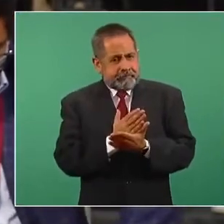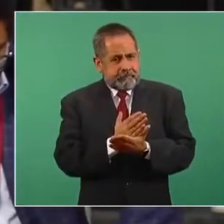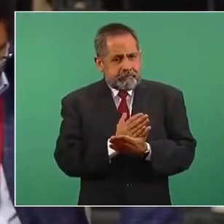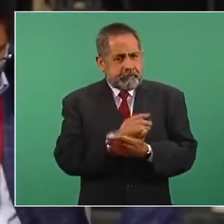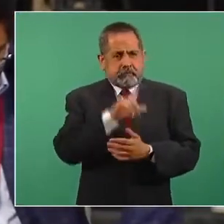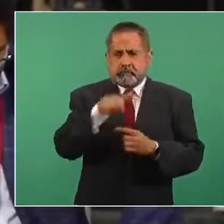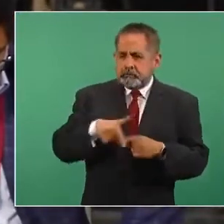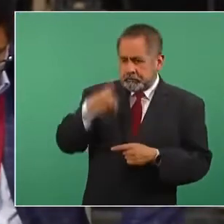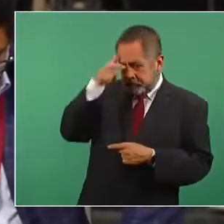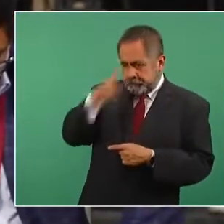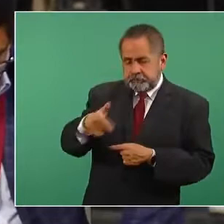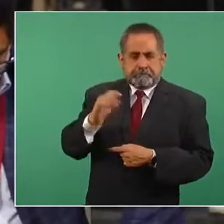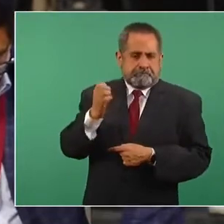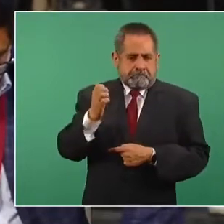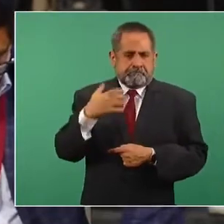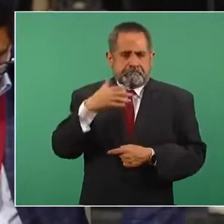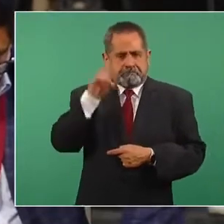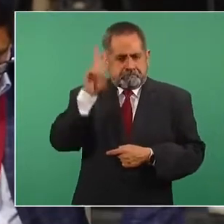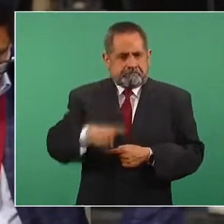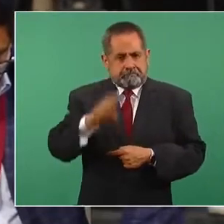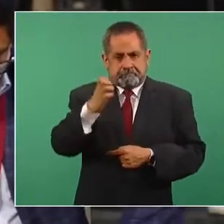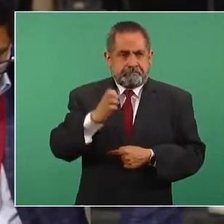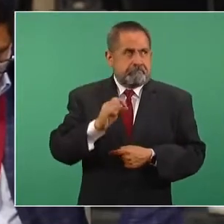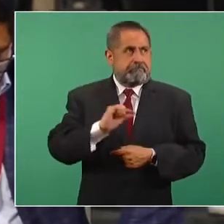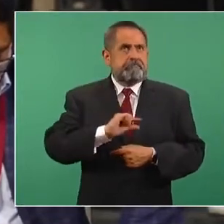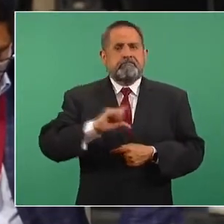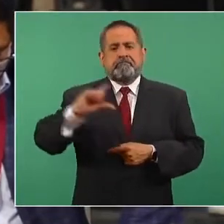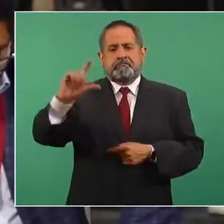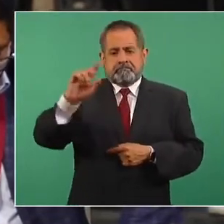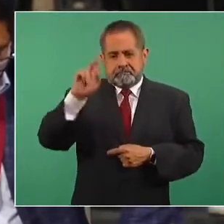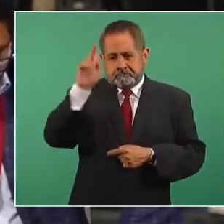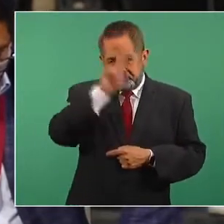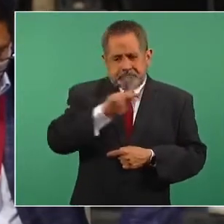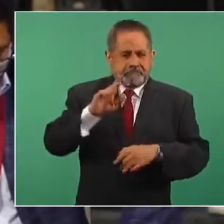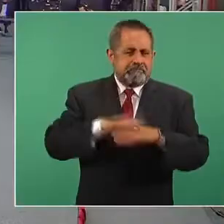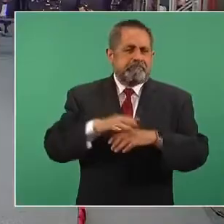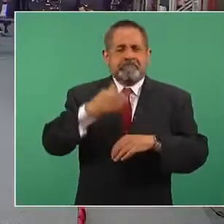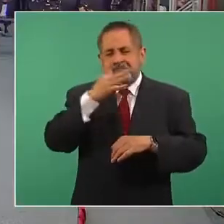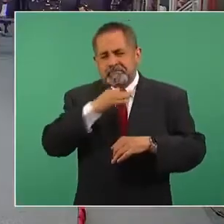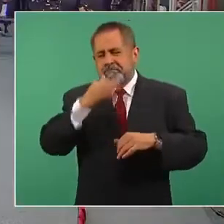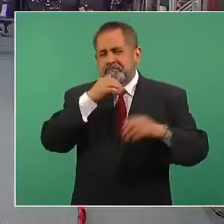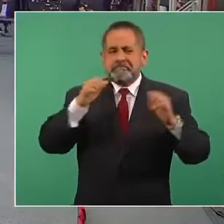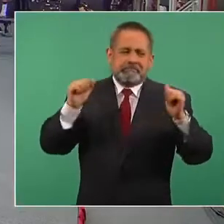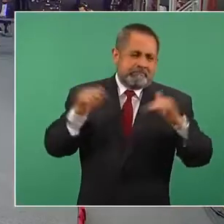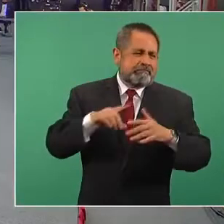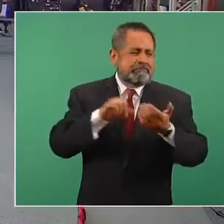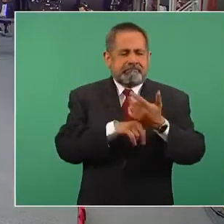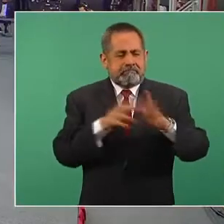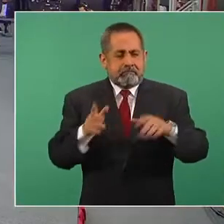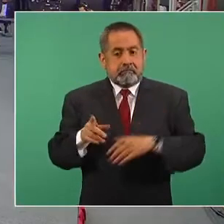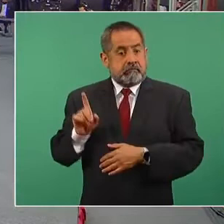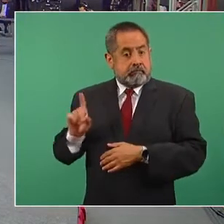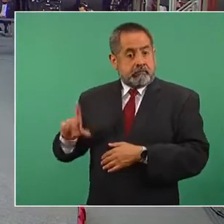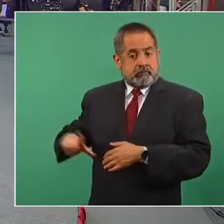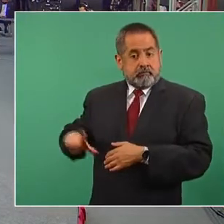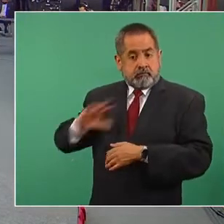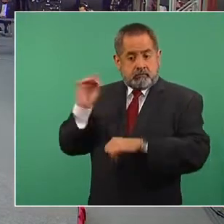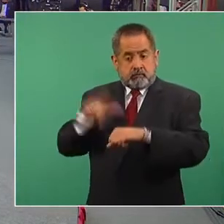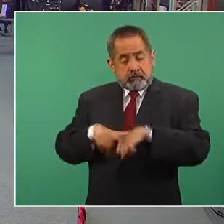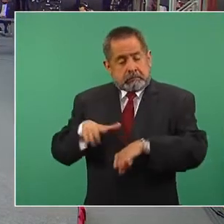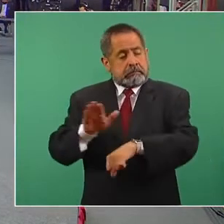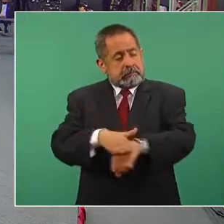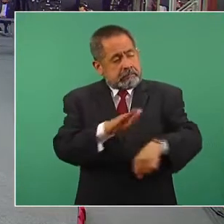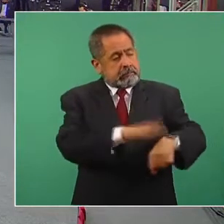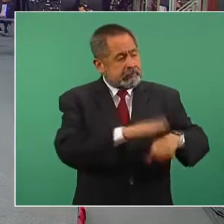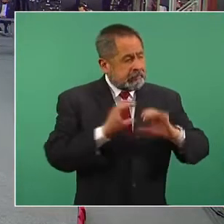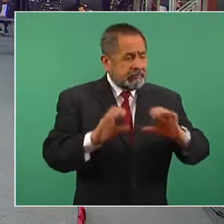después en enero, que en efecto hubo un pico precisamente por pues fiestas de fin de año, etcétera, y el llamado que se hacía desde el gobierno federal a decir,